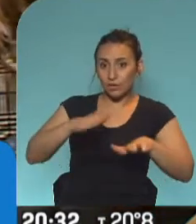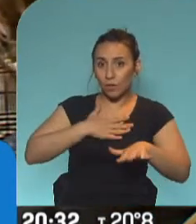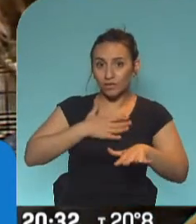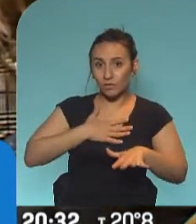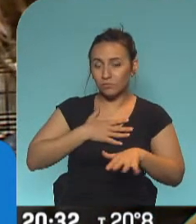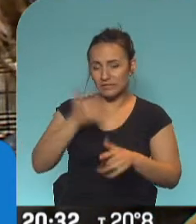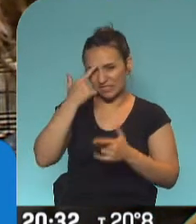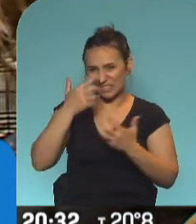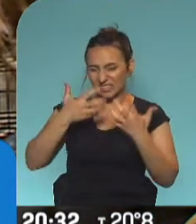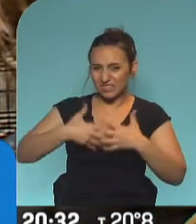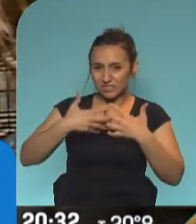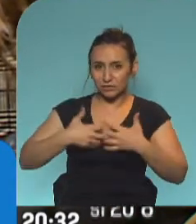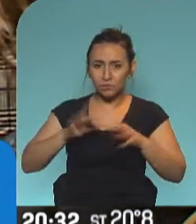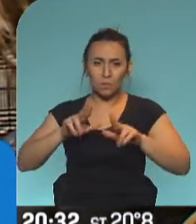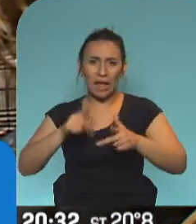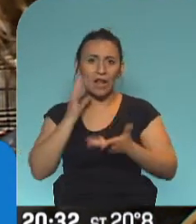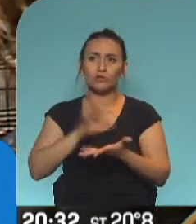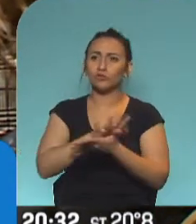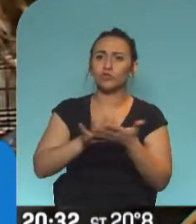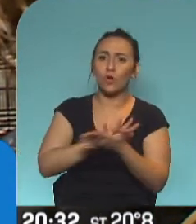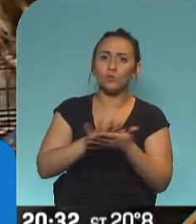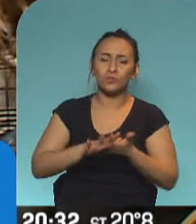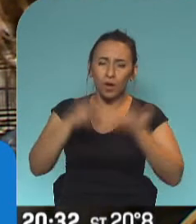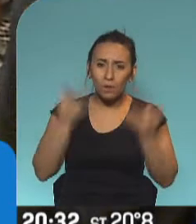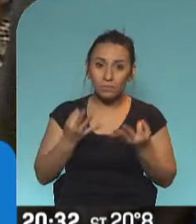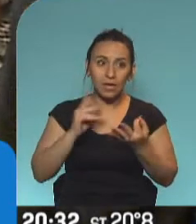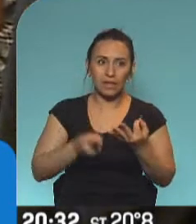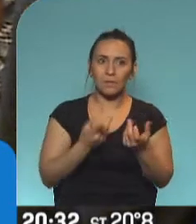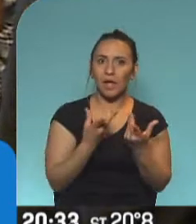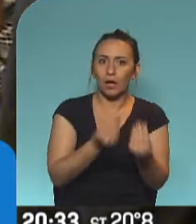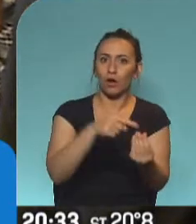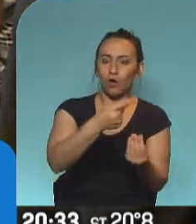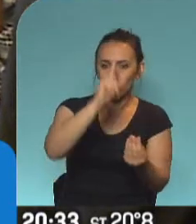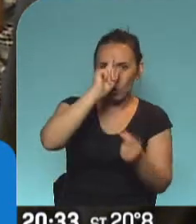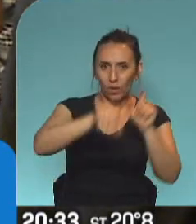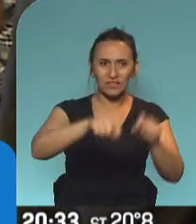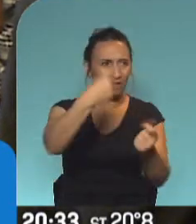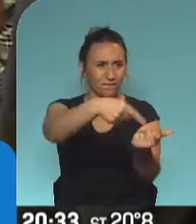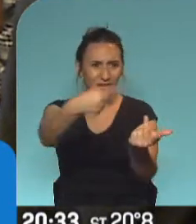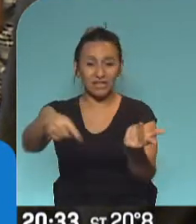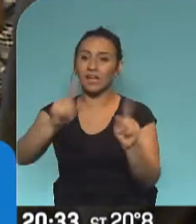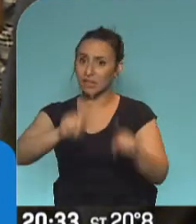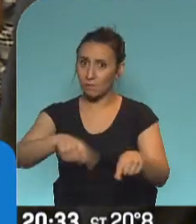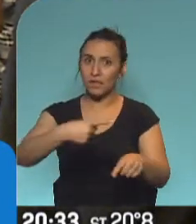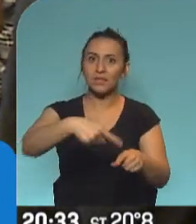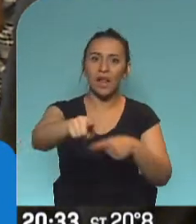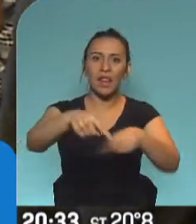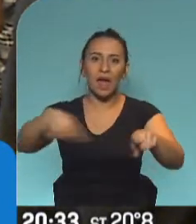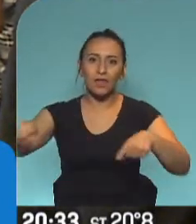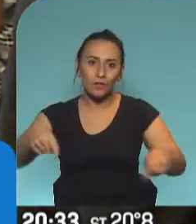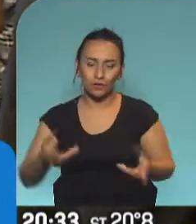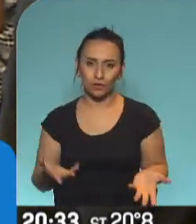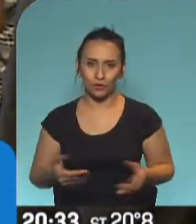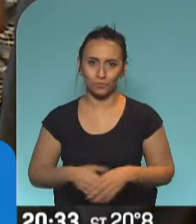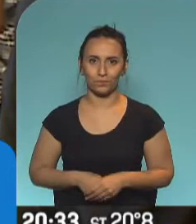una situación definitiva que a su vez sirva de luz para otros jueces y juezas que han sido trasladados y entendemos que tienen que hacerse una excepción a